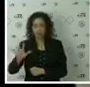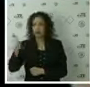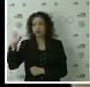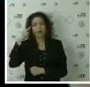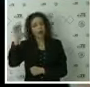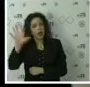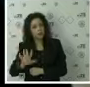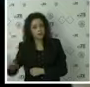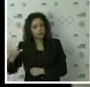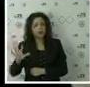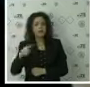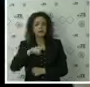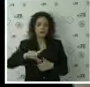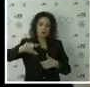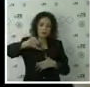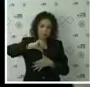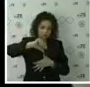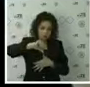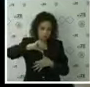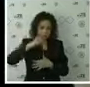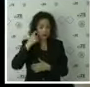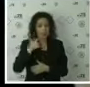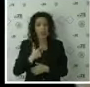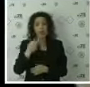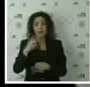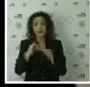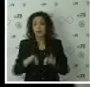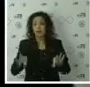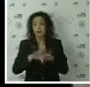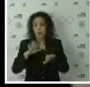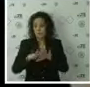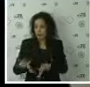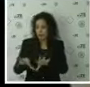Entre esos 5 puntos prioritarios destaca que las